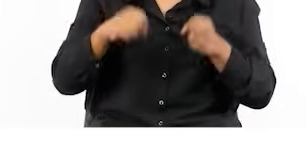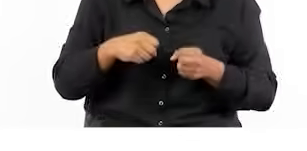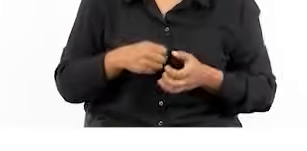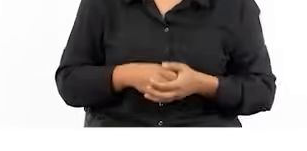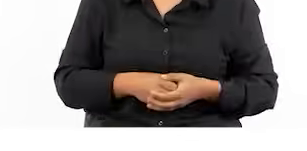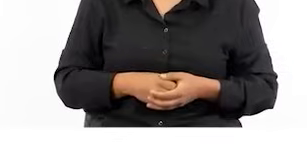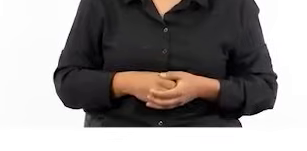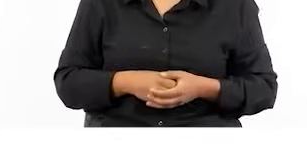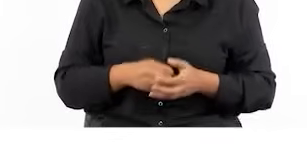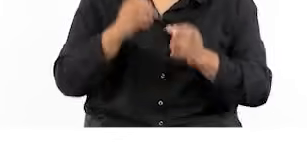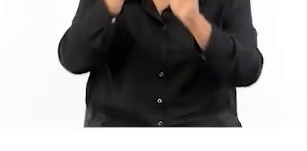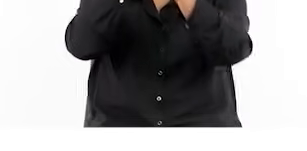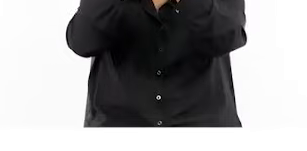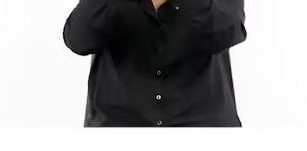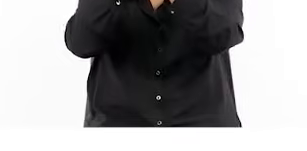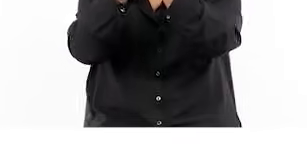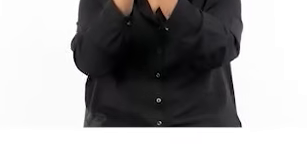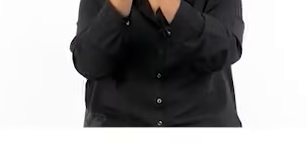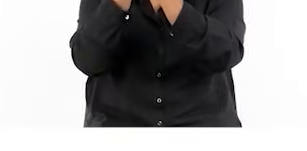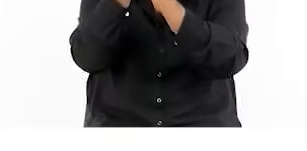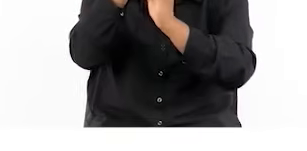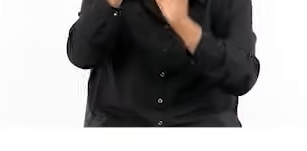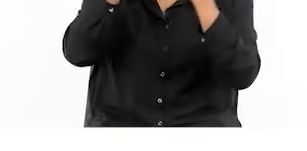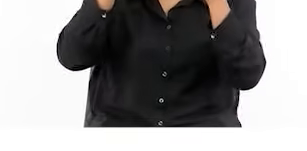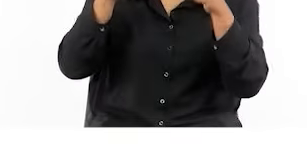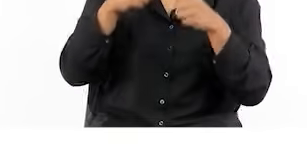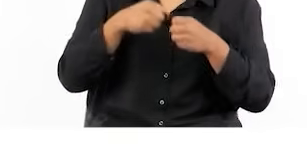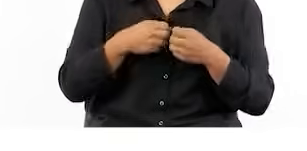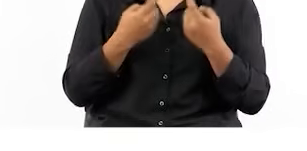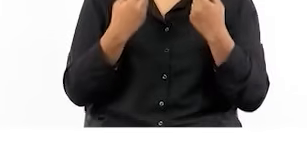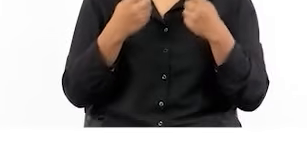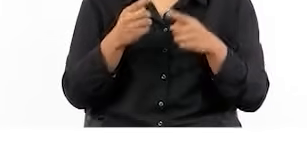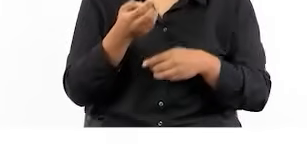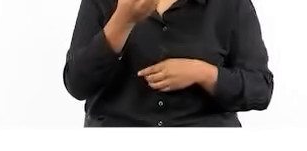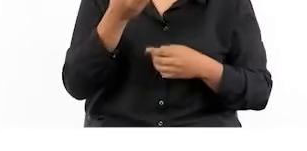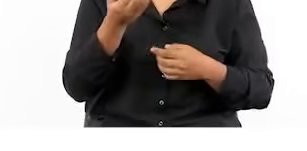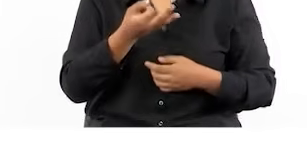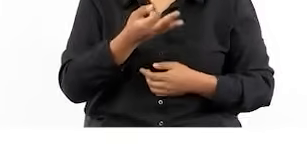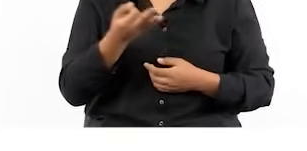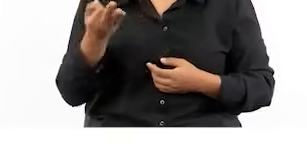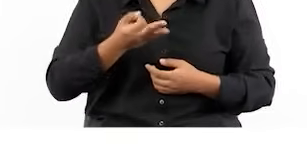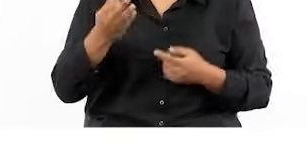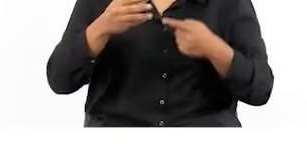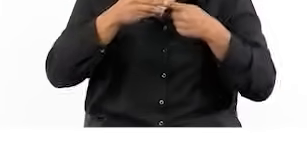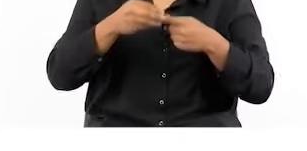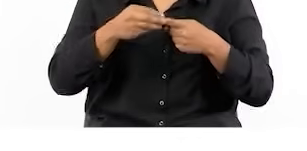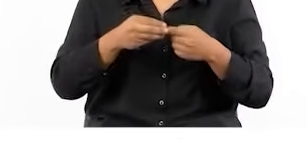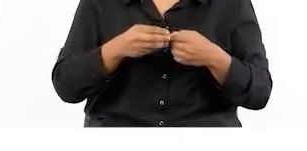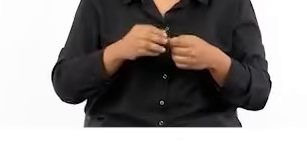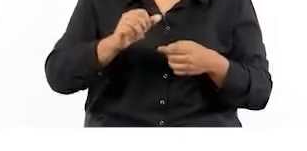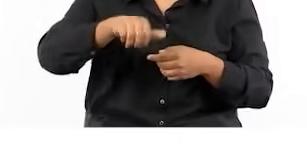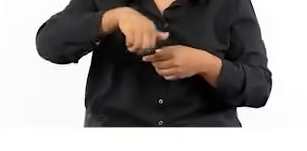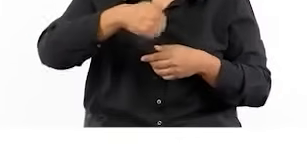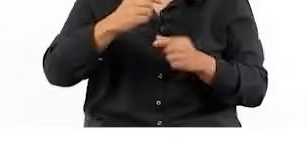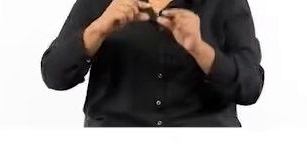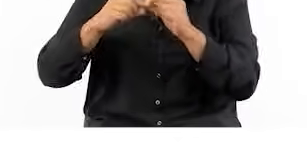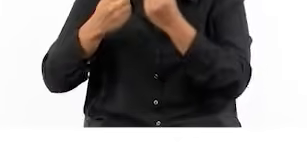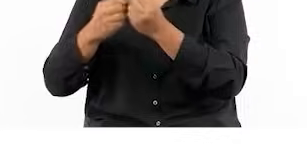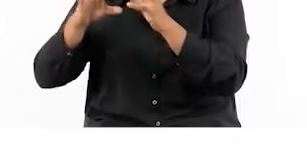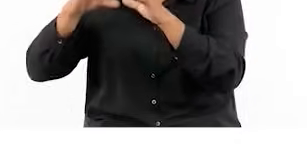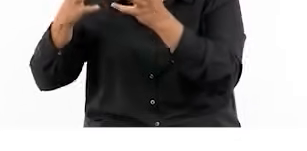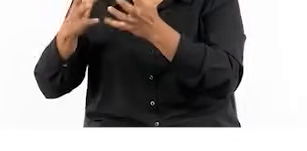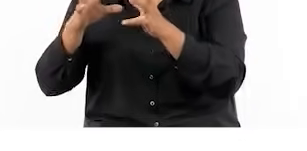un observador en la Tierra en el cielo nocturno. La podemos observar solo con nuestros ojos. Pero existen muchas